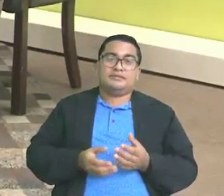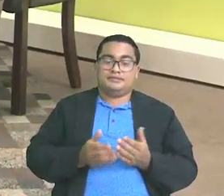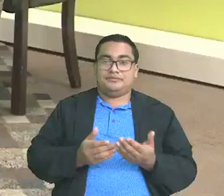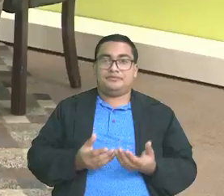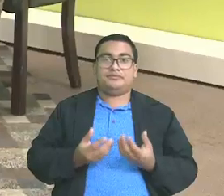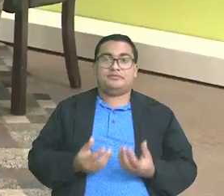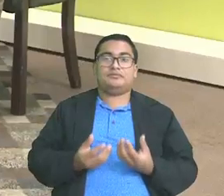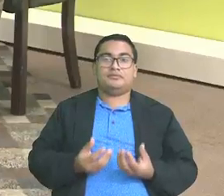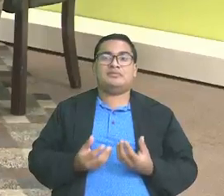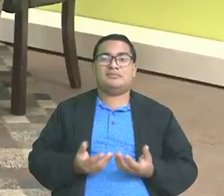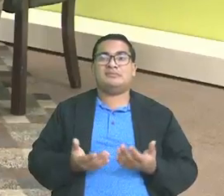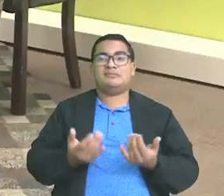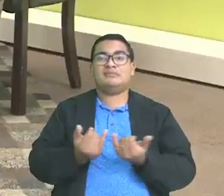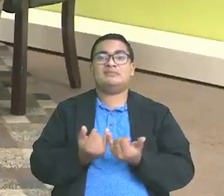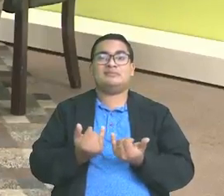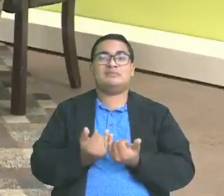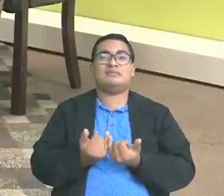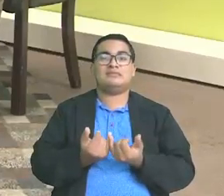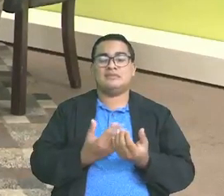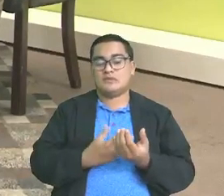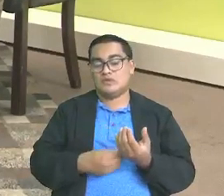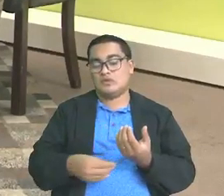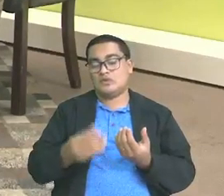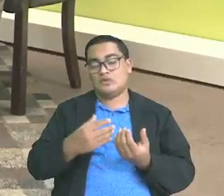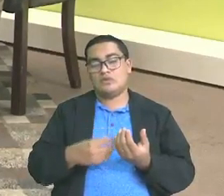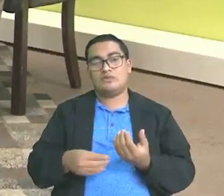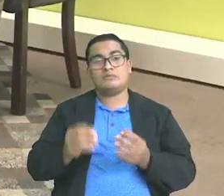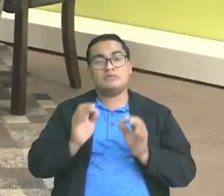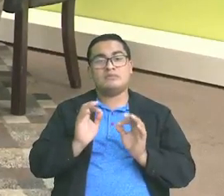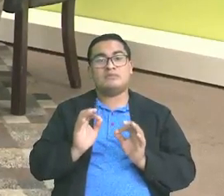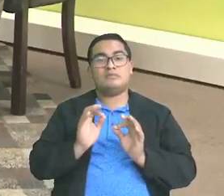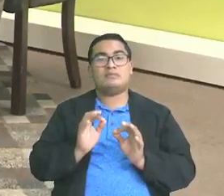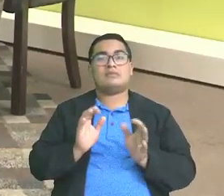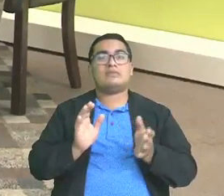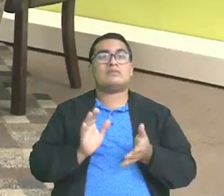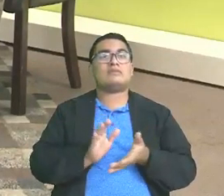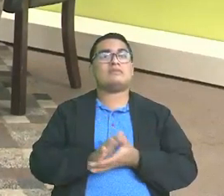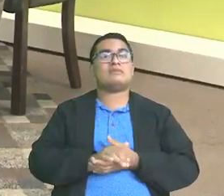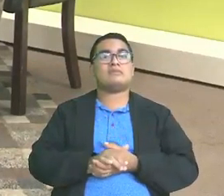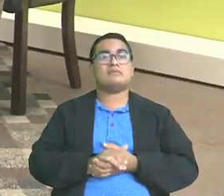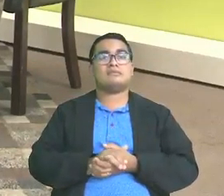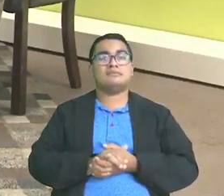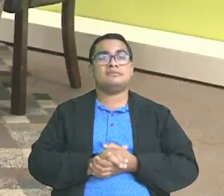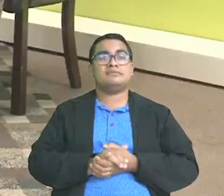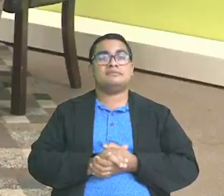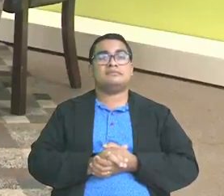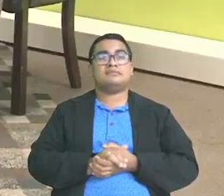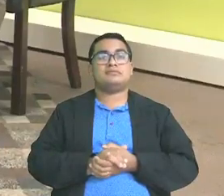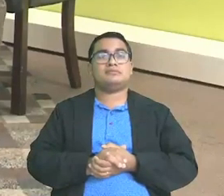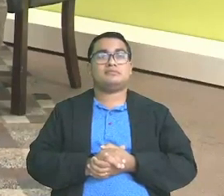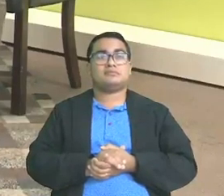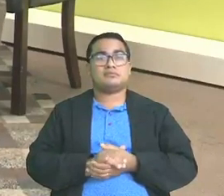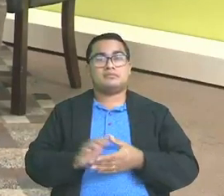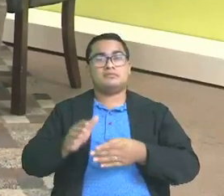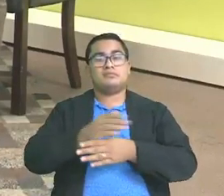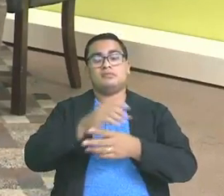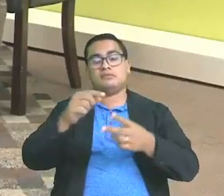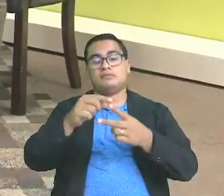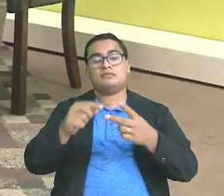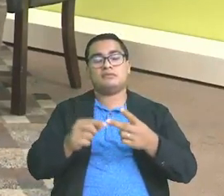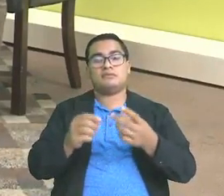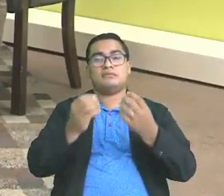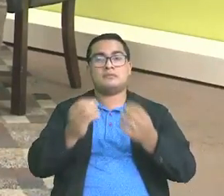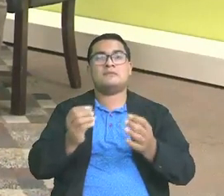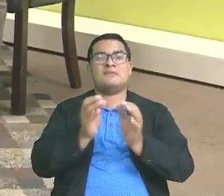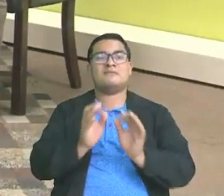uniforme o disminuye, sí, y ya se drena el testículo. Entonces se disminuye la y se disminuye la inflamación. Y son dos características muy